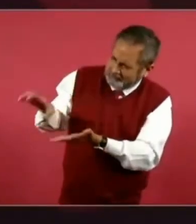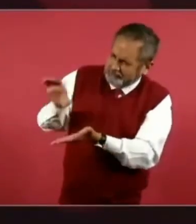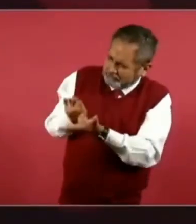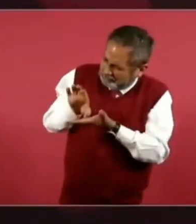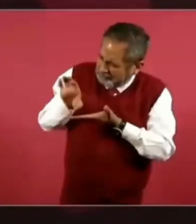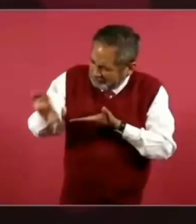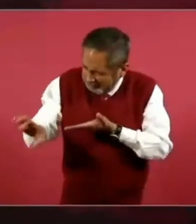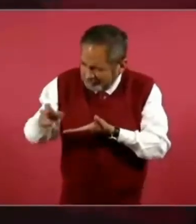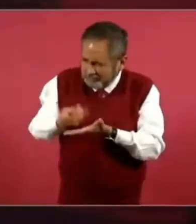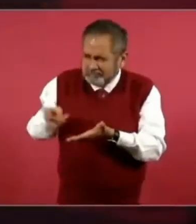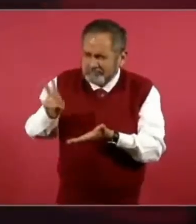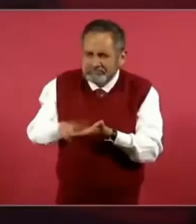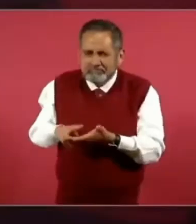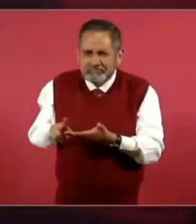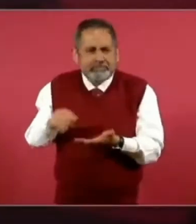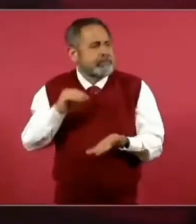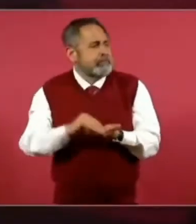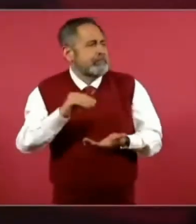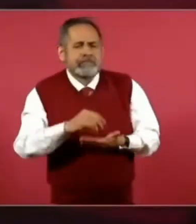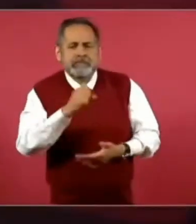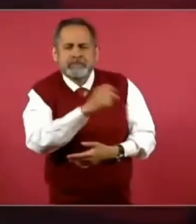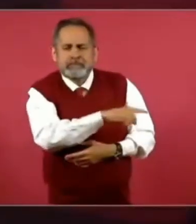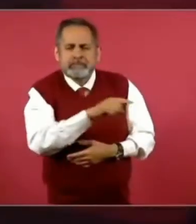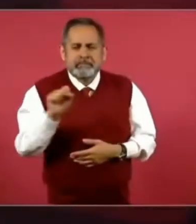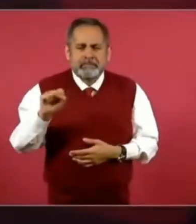Esto que todavía tienen los de la Corte,